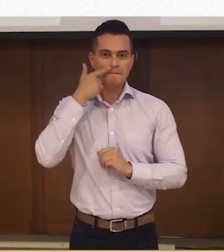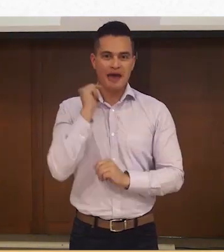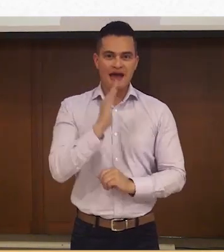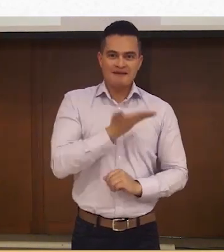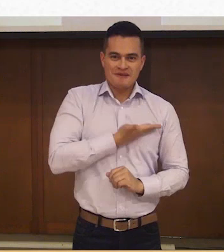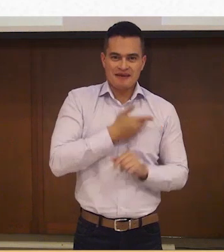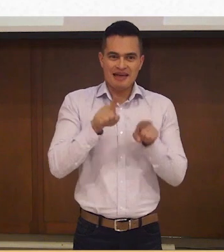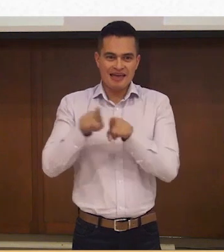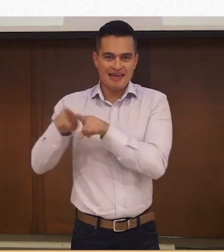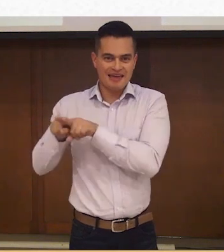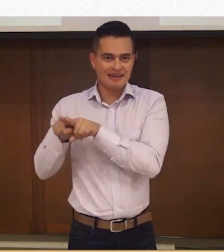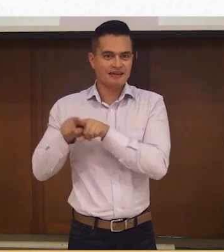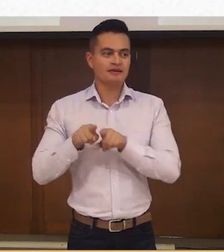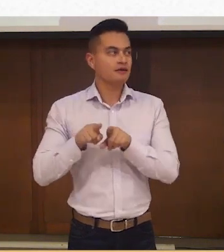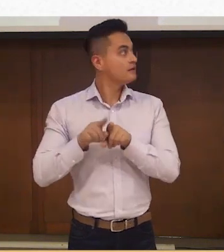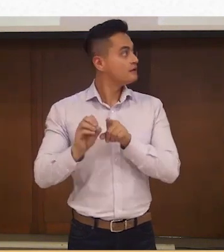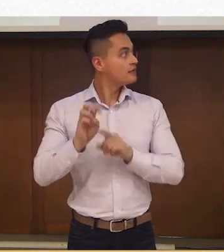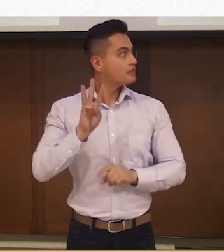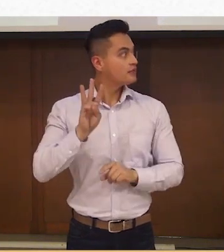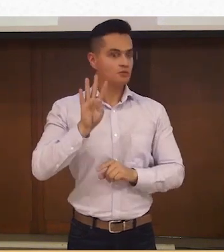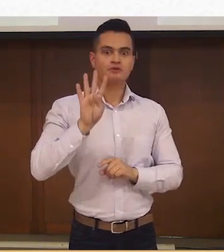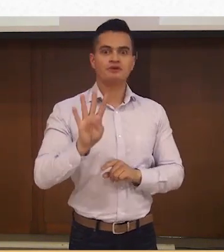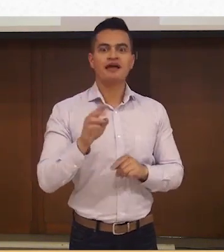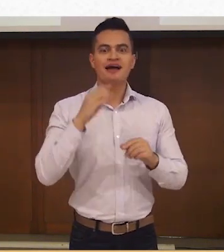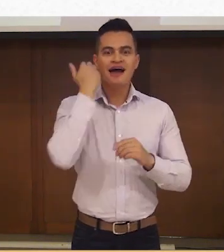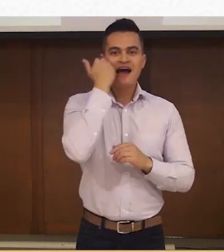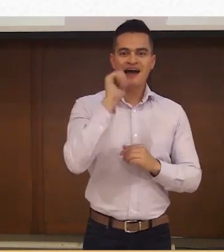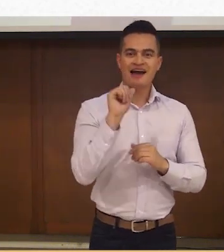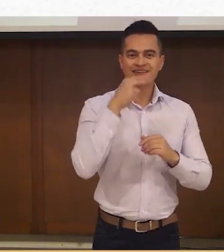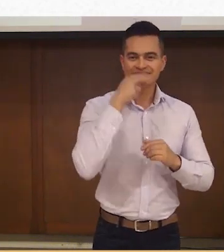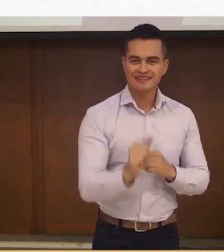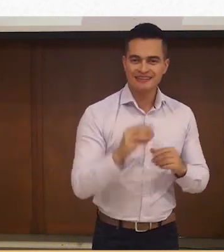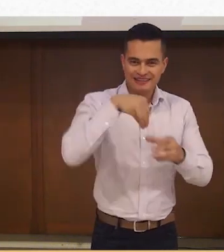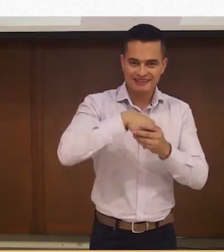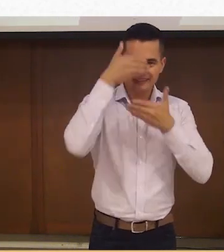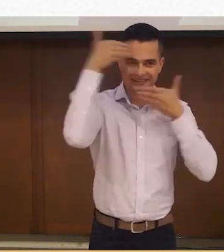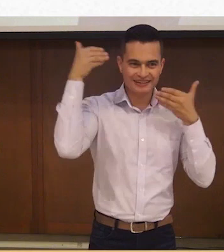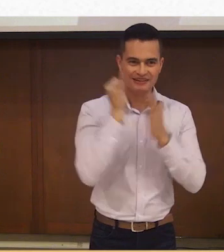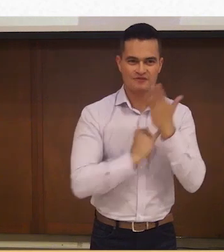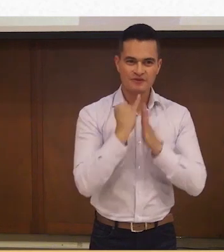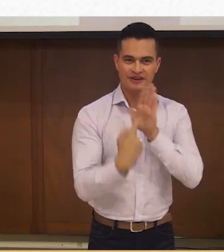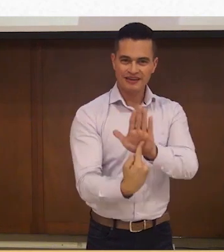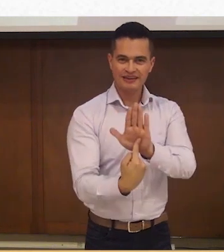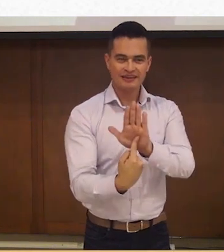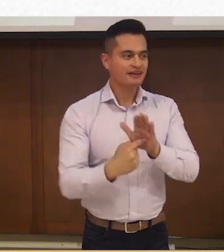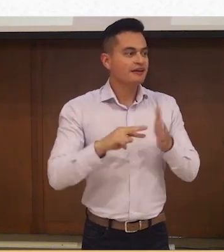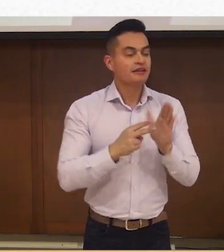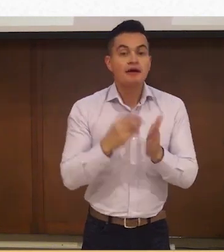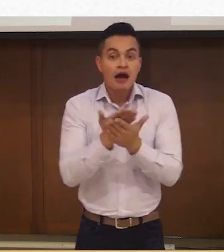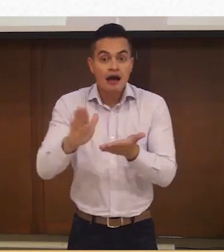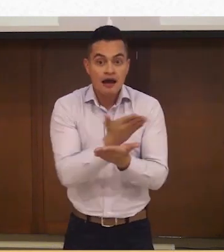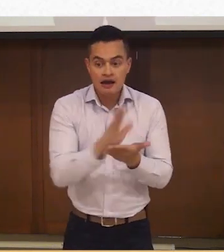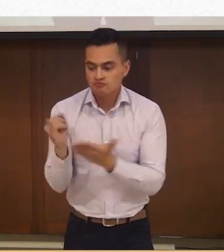El papá, la mamá y el hermano. La guerrillera. O sea, esto es todo los